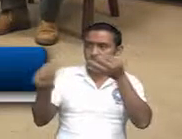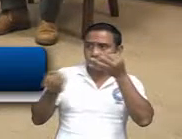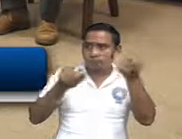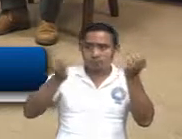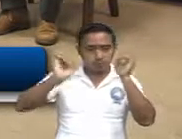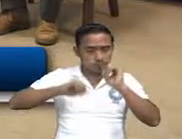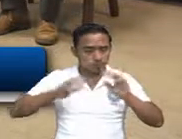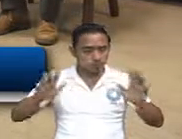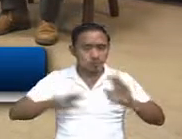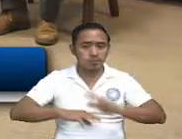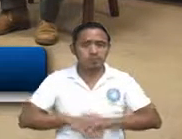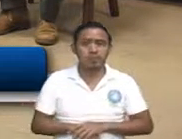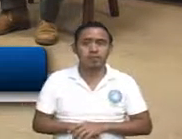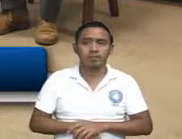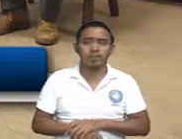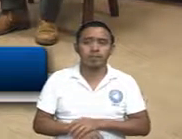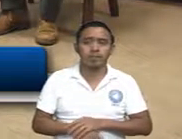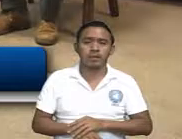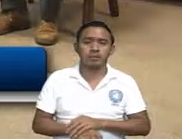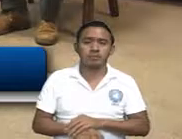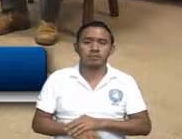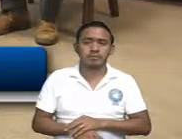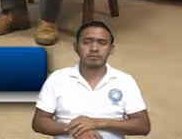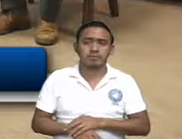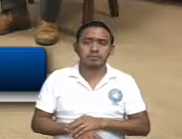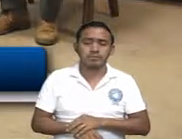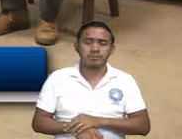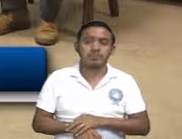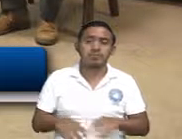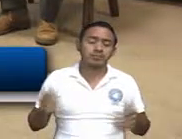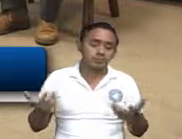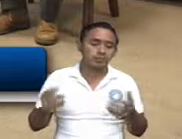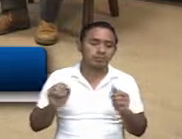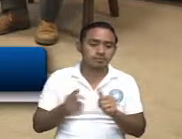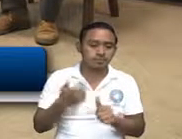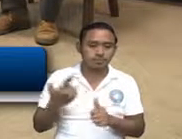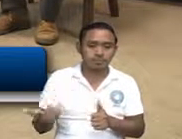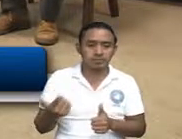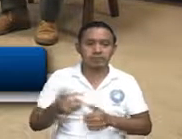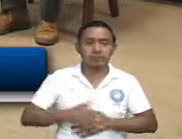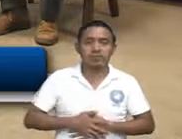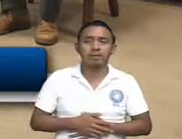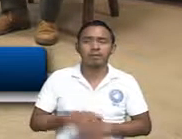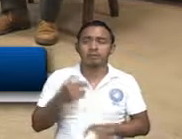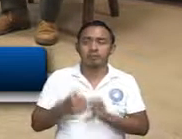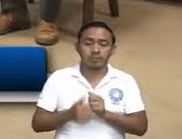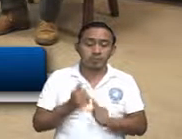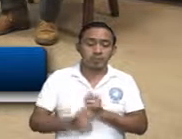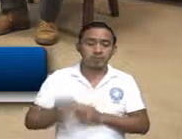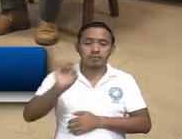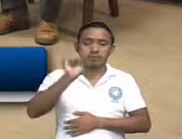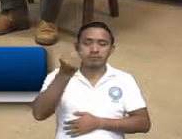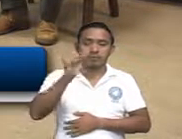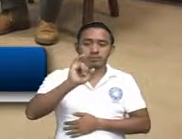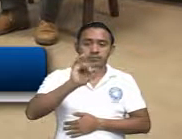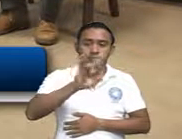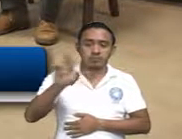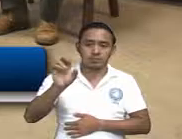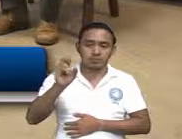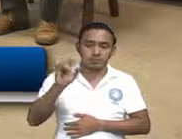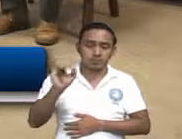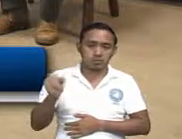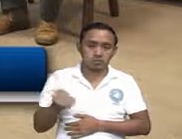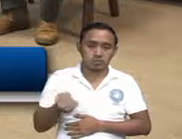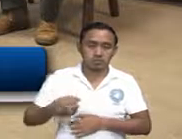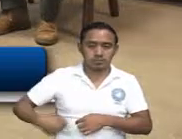instruirse en este padecimiento. La principal causa es la cirrosis, realmente. Cirrosis. Son los trastornos hepáticos